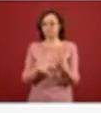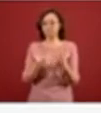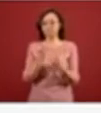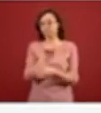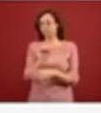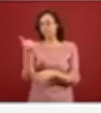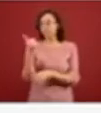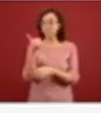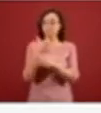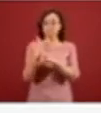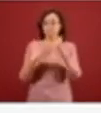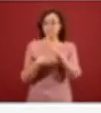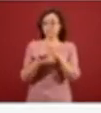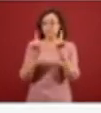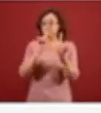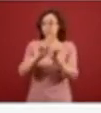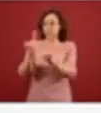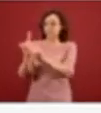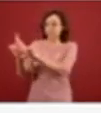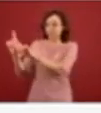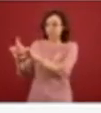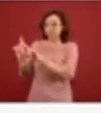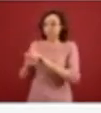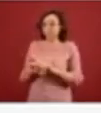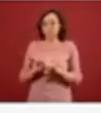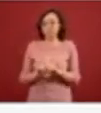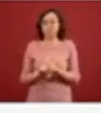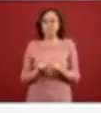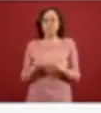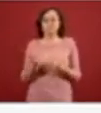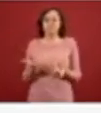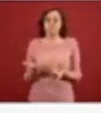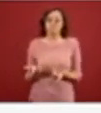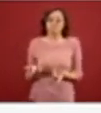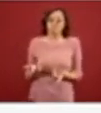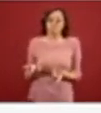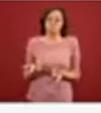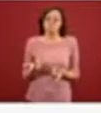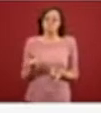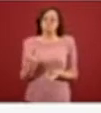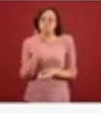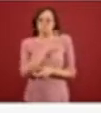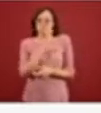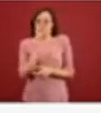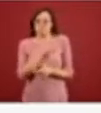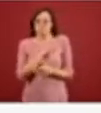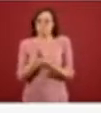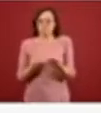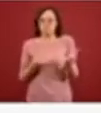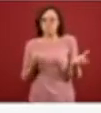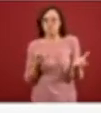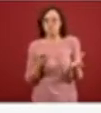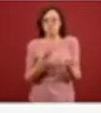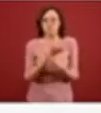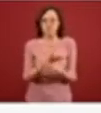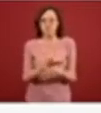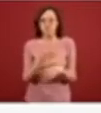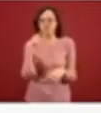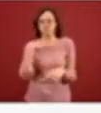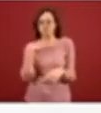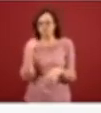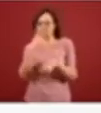otros factores que tenemos que llamarle importancia también en este momento, como el mismo miedo que puede tener un posible